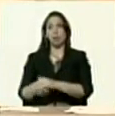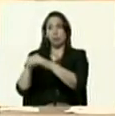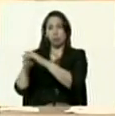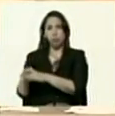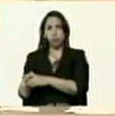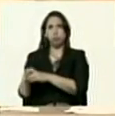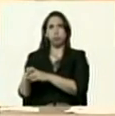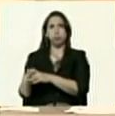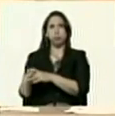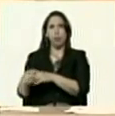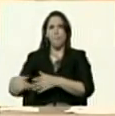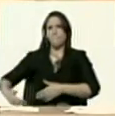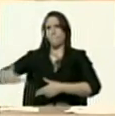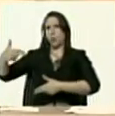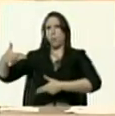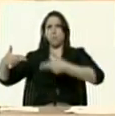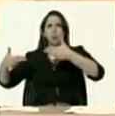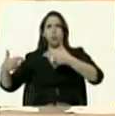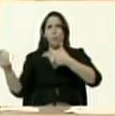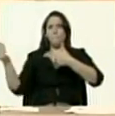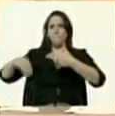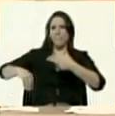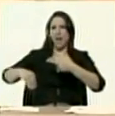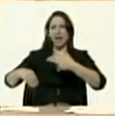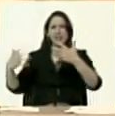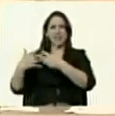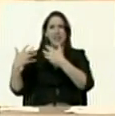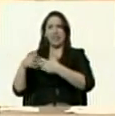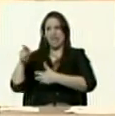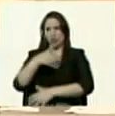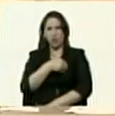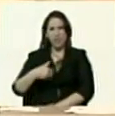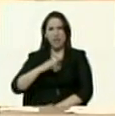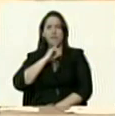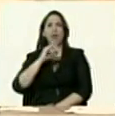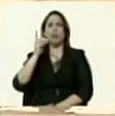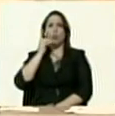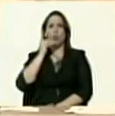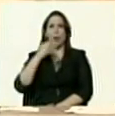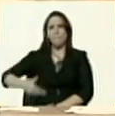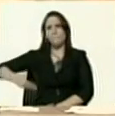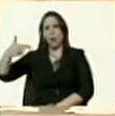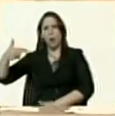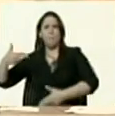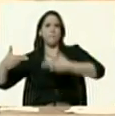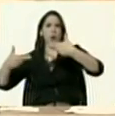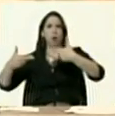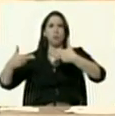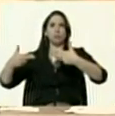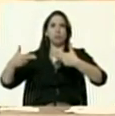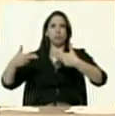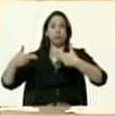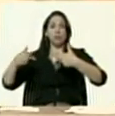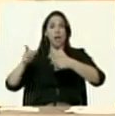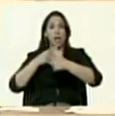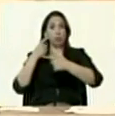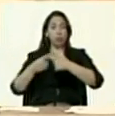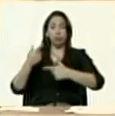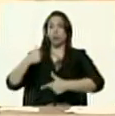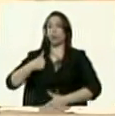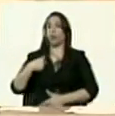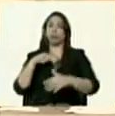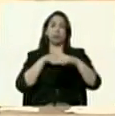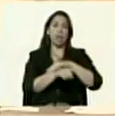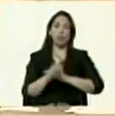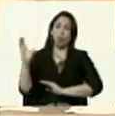Plomo contra plomo lo que da es más guerra, y eso es lo que quiere Duque, plomo contra plomo, y ha elevado el conflicto armado dentro